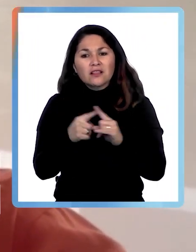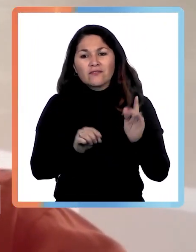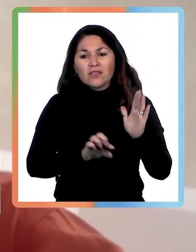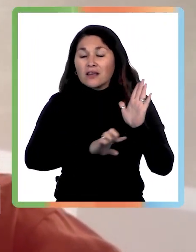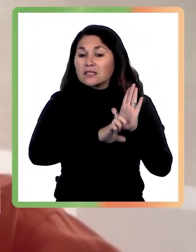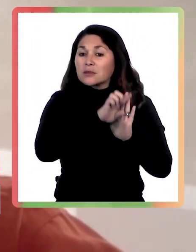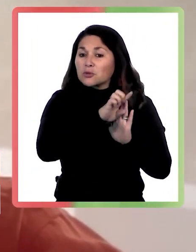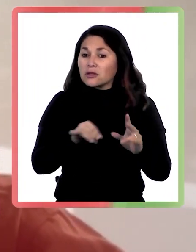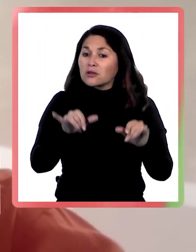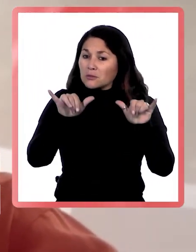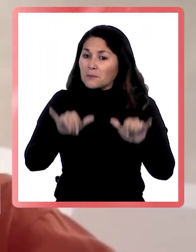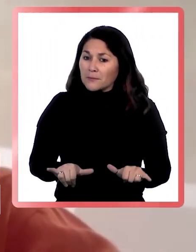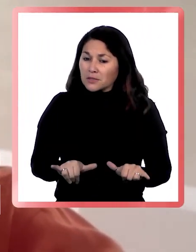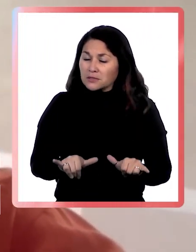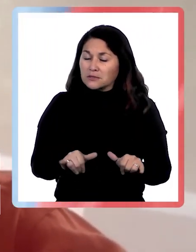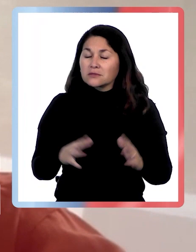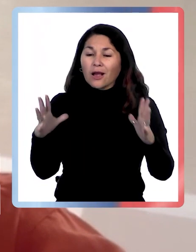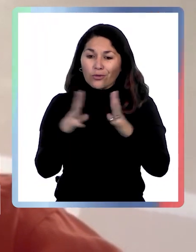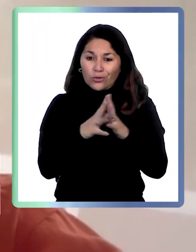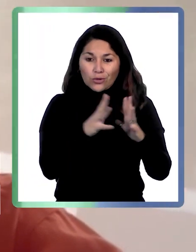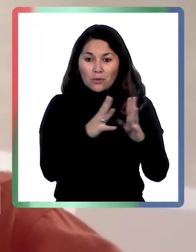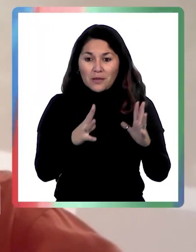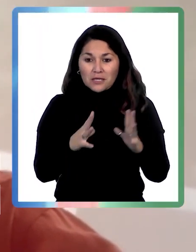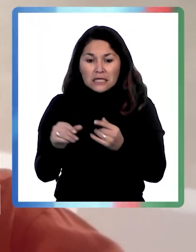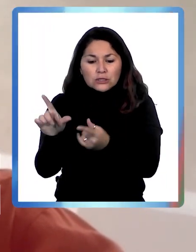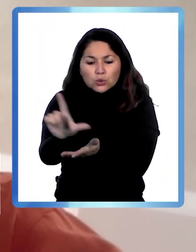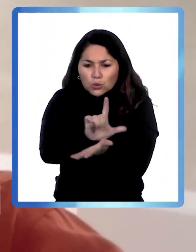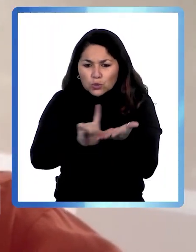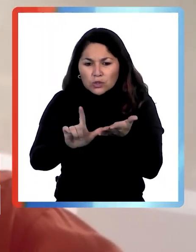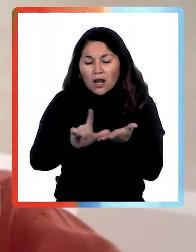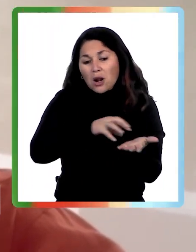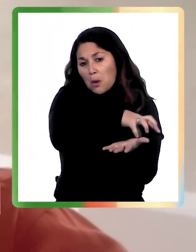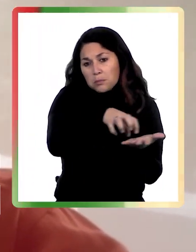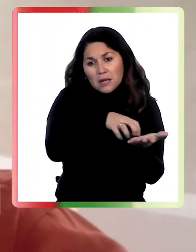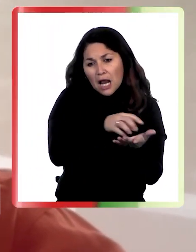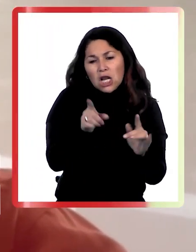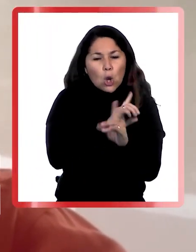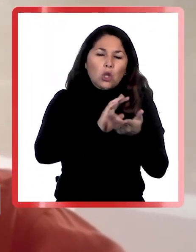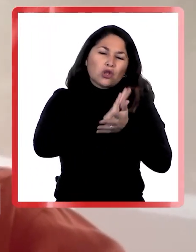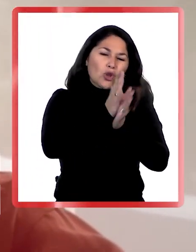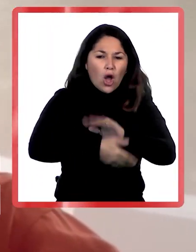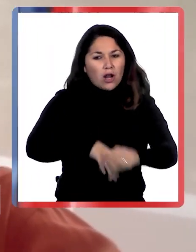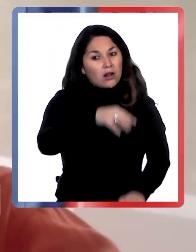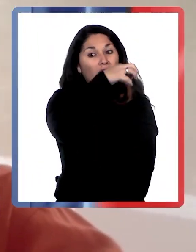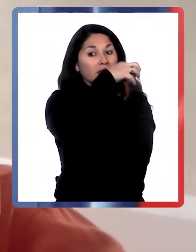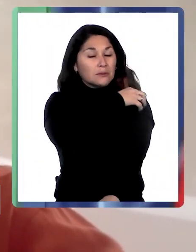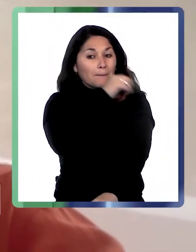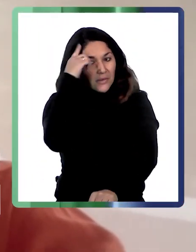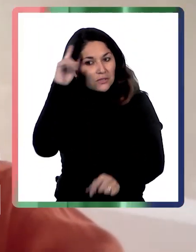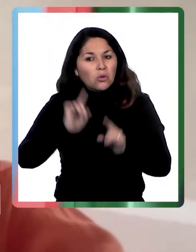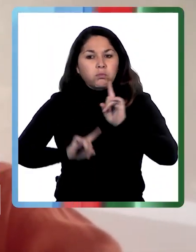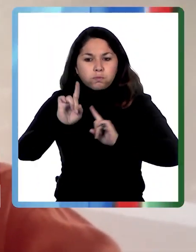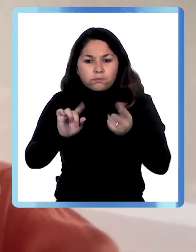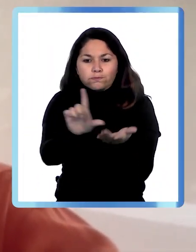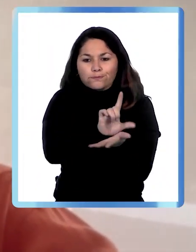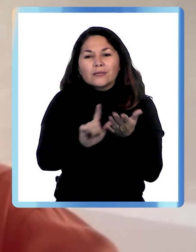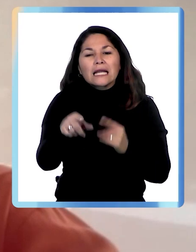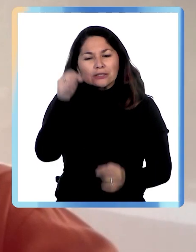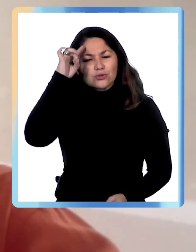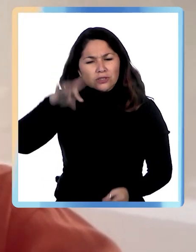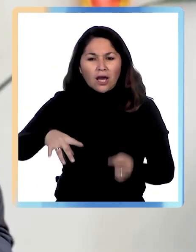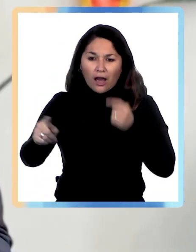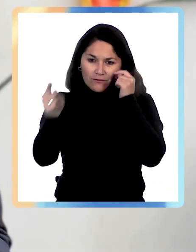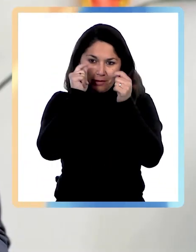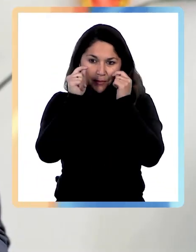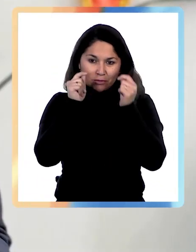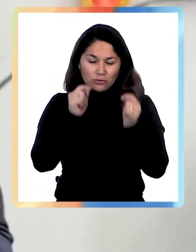aquellos que permiten la presencia de las fuerzas armadas en en barrios críticos no en toda la región sino que en lugares donde se sabe que se cometen delitos de alta connotación